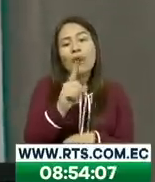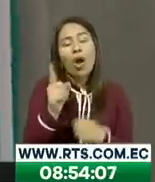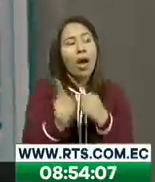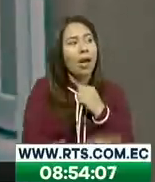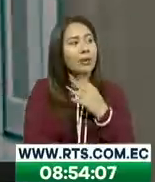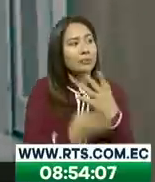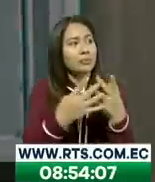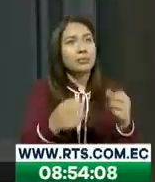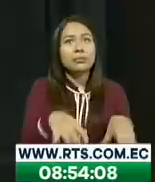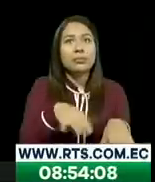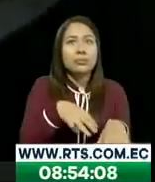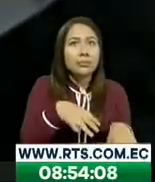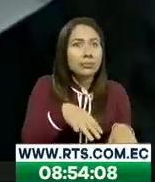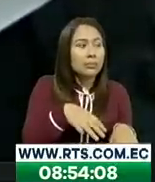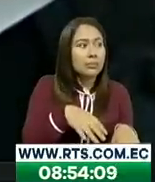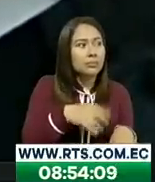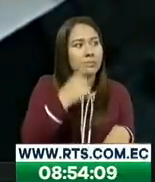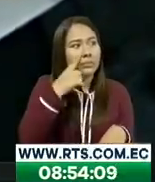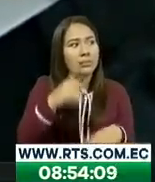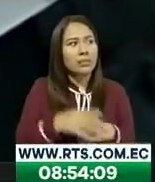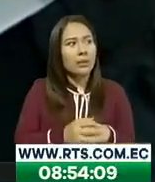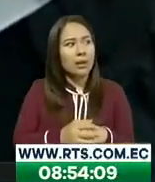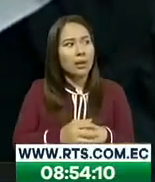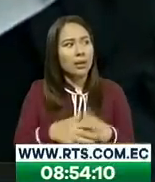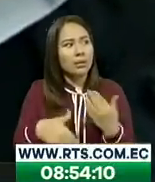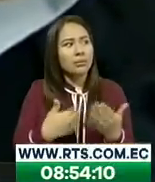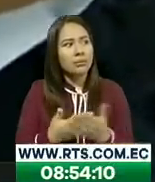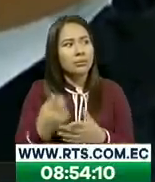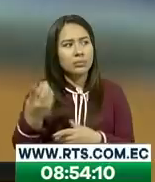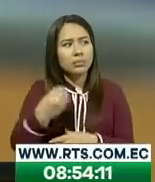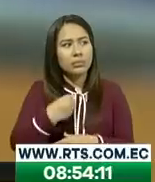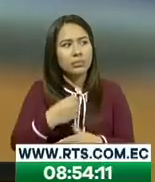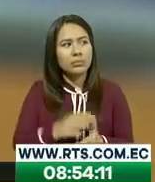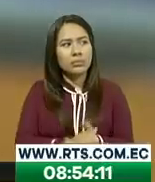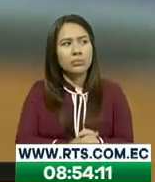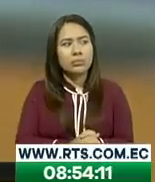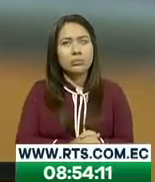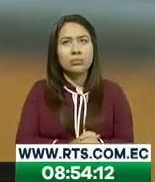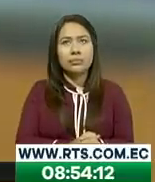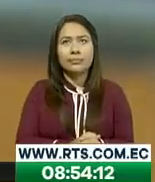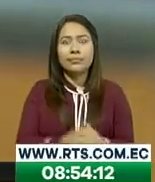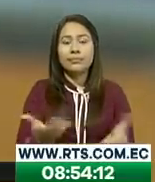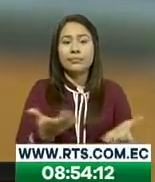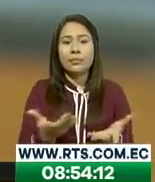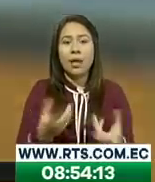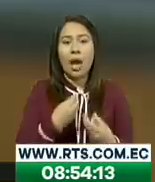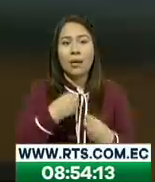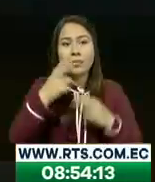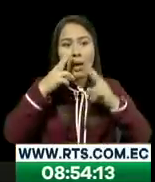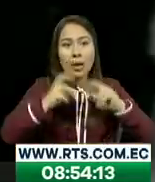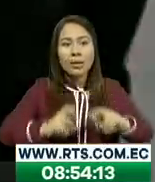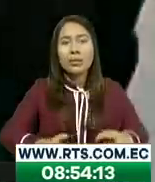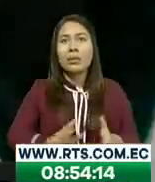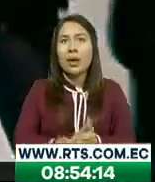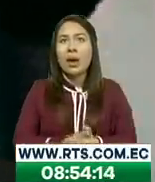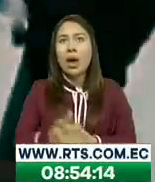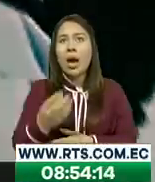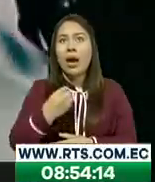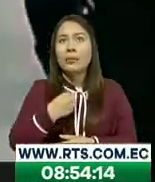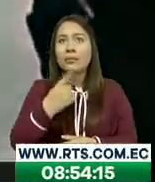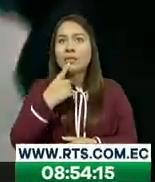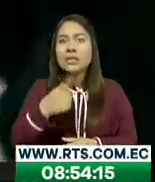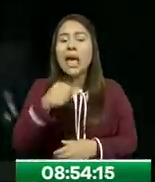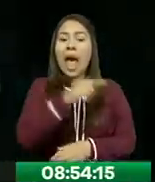se ha aprovechado de que él tiene el Parkinson porque cree que nadie lo puede tocar por esa situación. La madre denunció el pasado 23 de noviembre que el sujeto